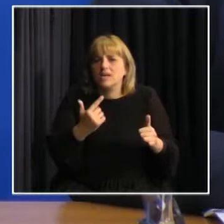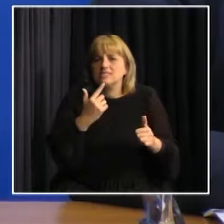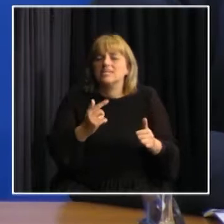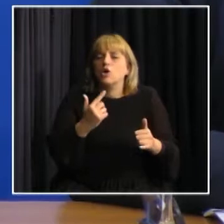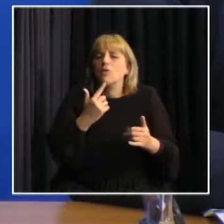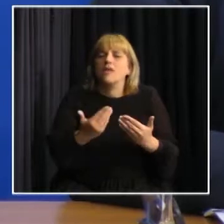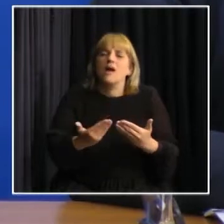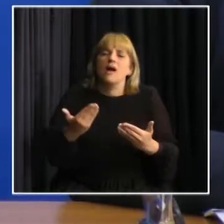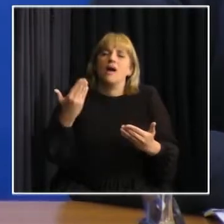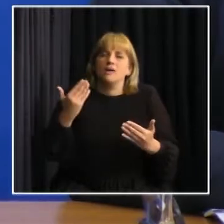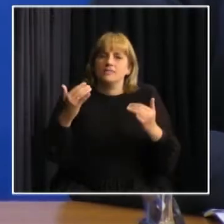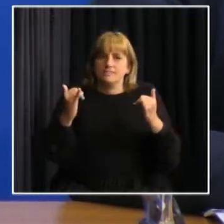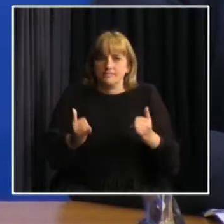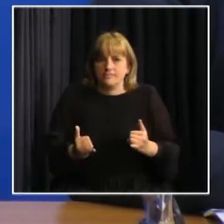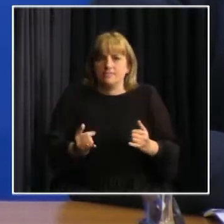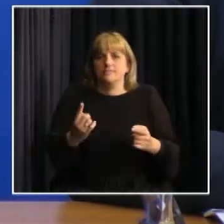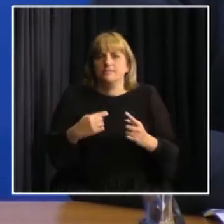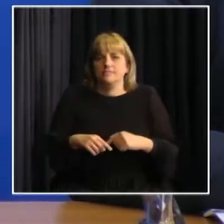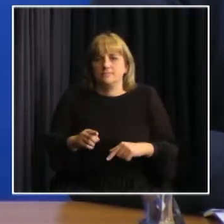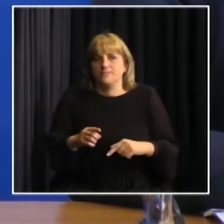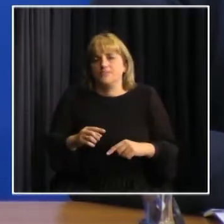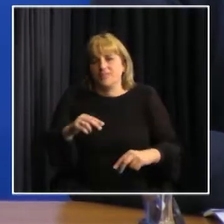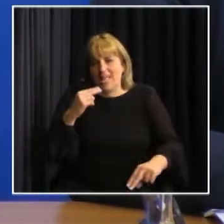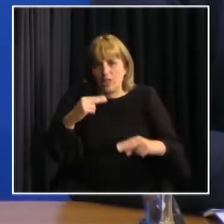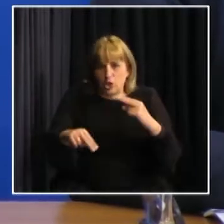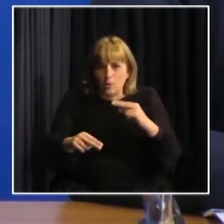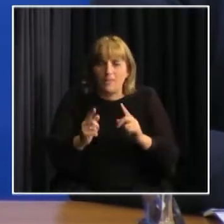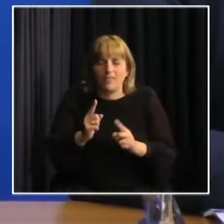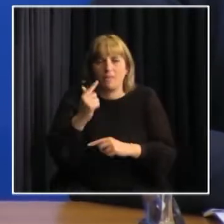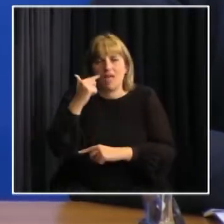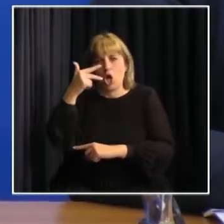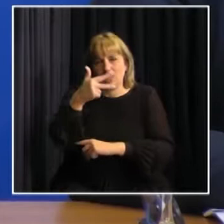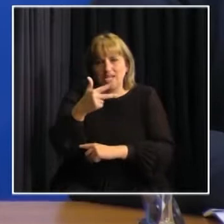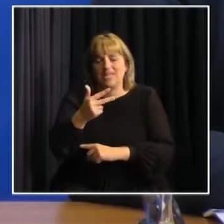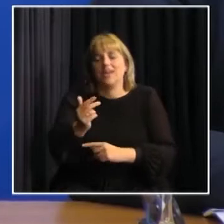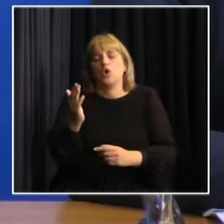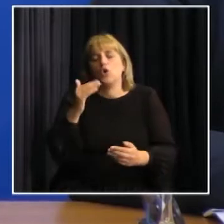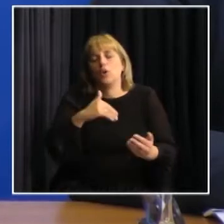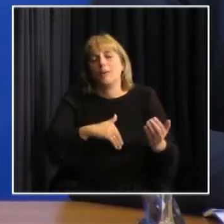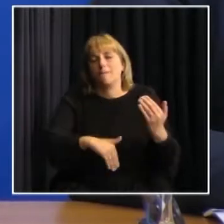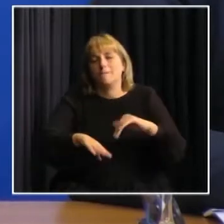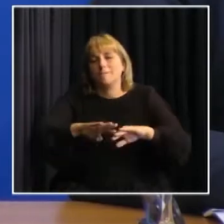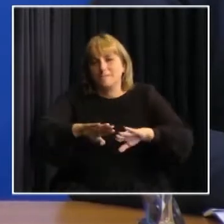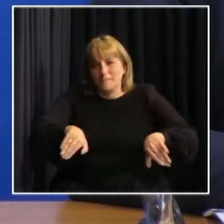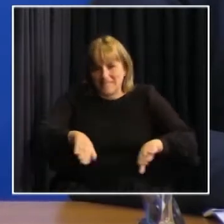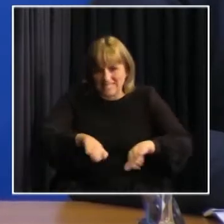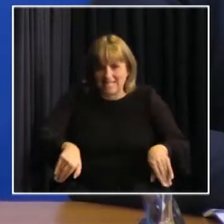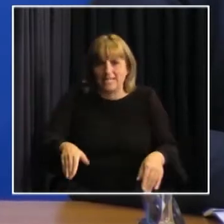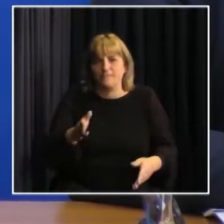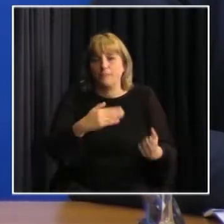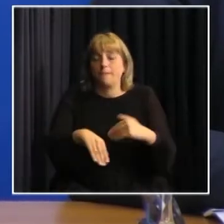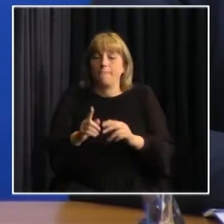le dije al comienzo con la gastronomía y la utilería con piscinas hemos